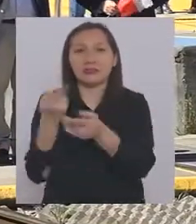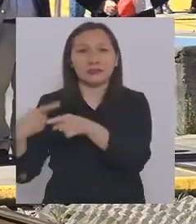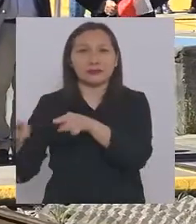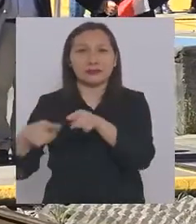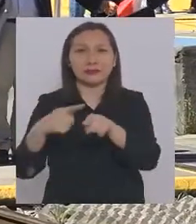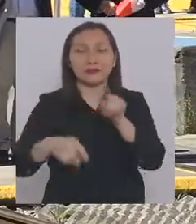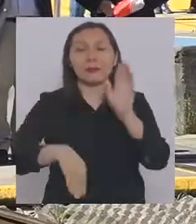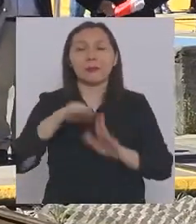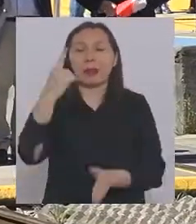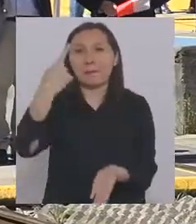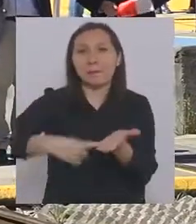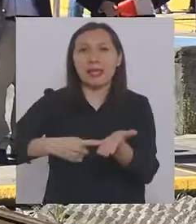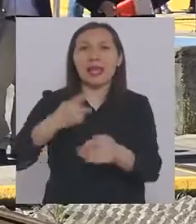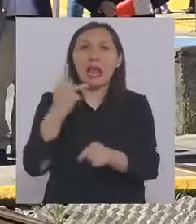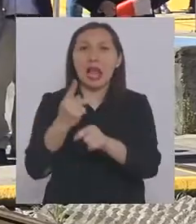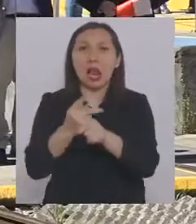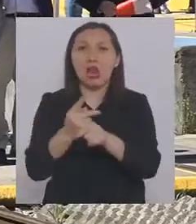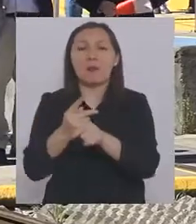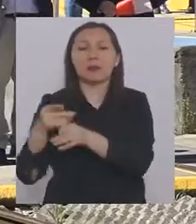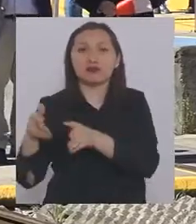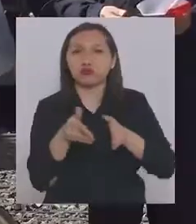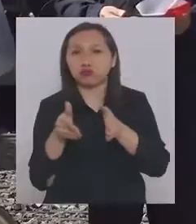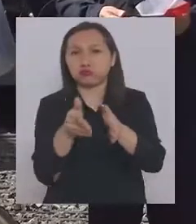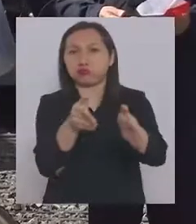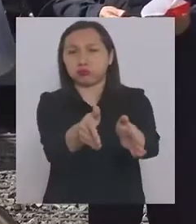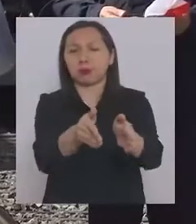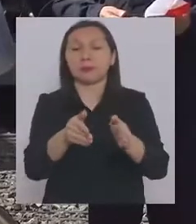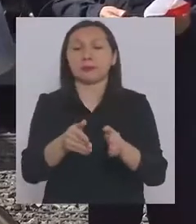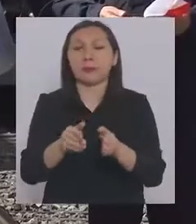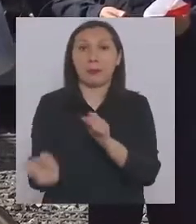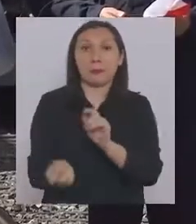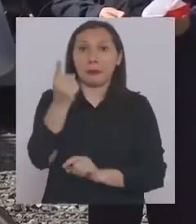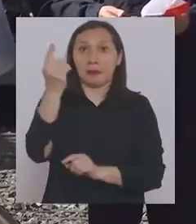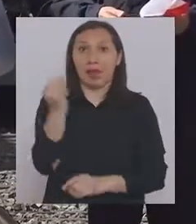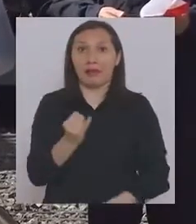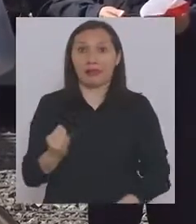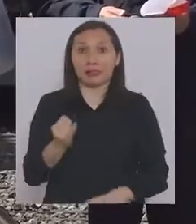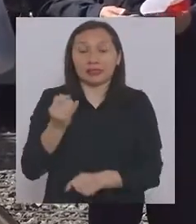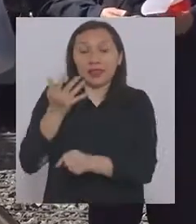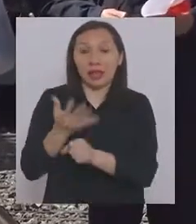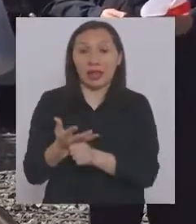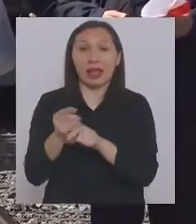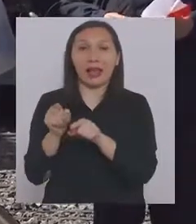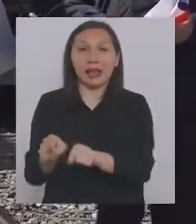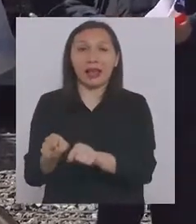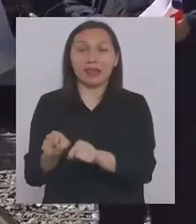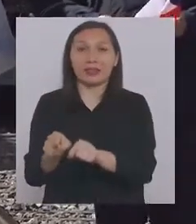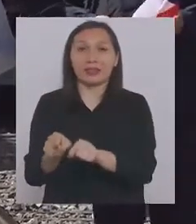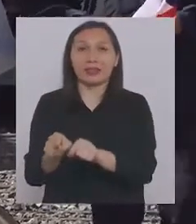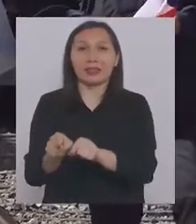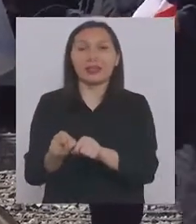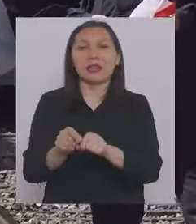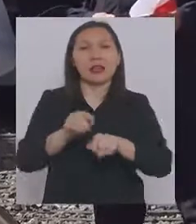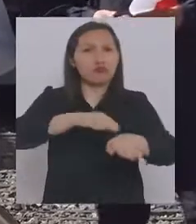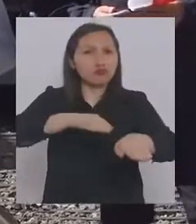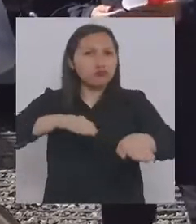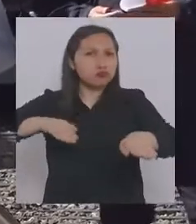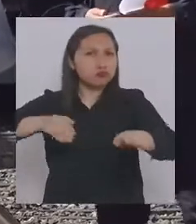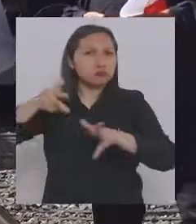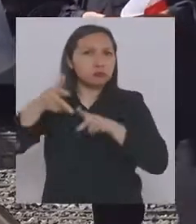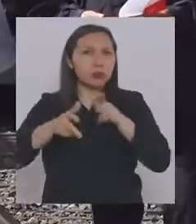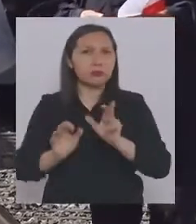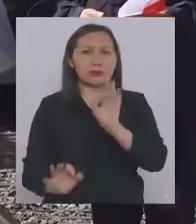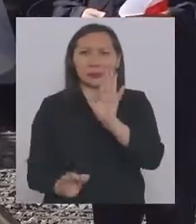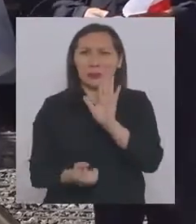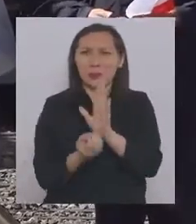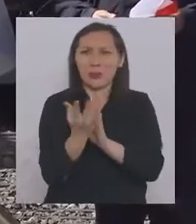de 1.000 kilómetros de rieles. Contar por primera vez con una flota de trenes absolutamente